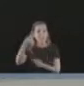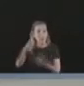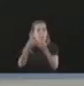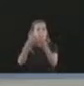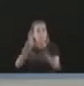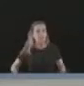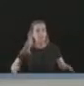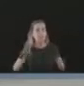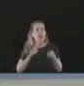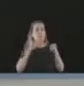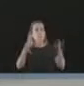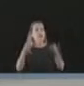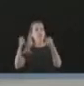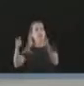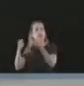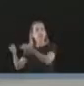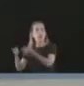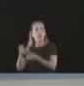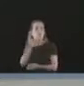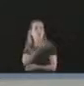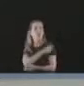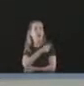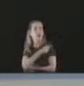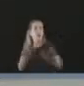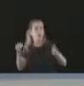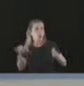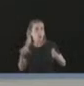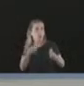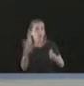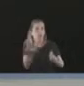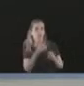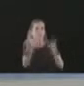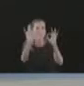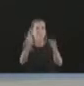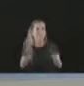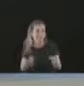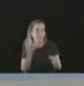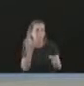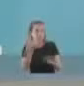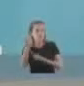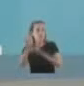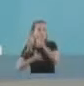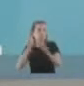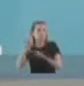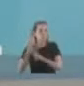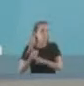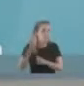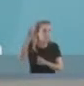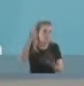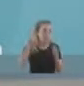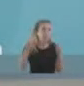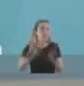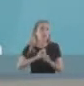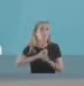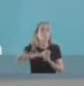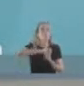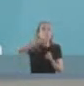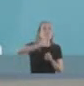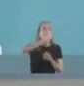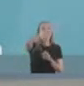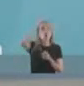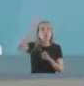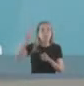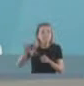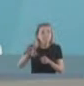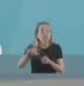acudió a vacunar a sus niños. Pero también debo ser claro en esto, o sea, cuando se puso la campaña